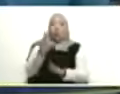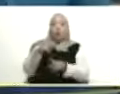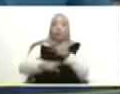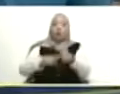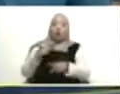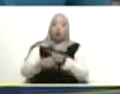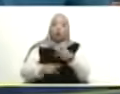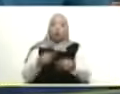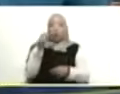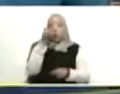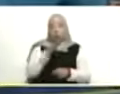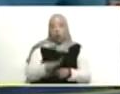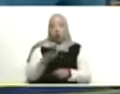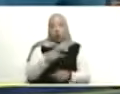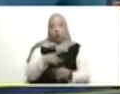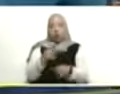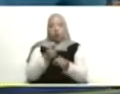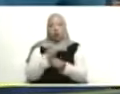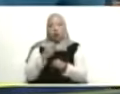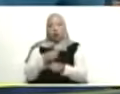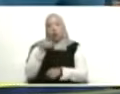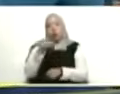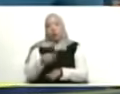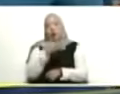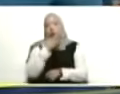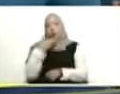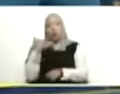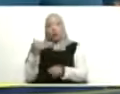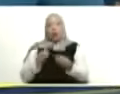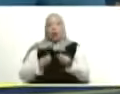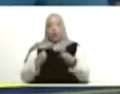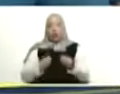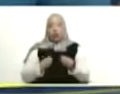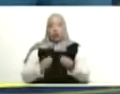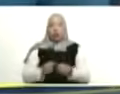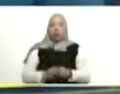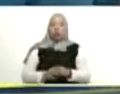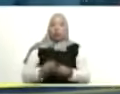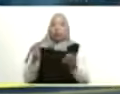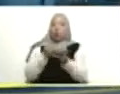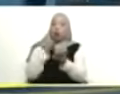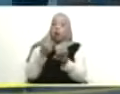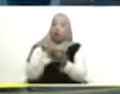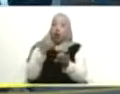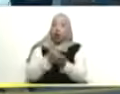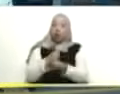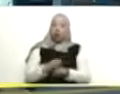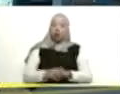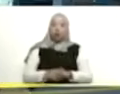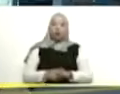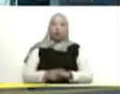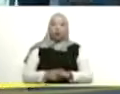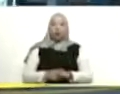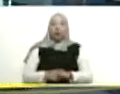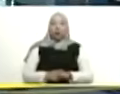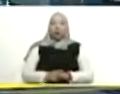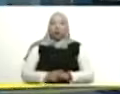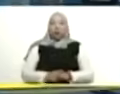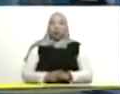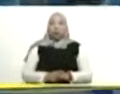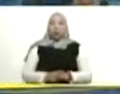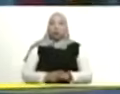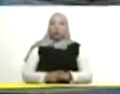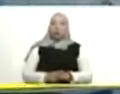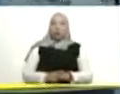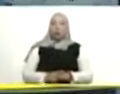producción y en los ingresos, así como también hemos mejorado la calidad de vida de nuestros trabajadores, presidente. Correcto. Todo ahorita tiene que ir aparejado. Mira, aumentar